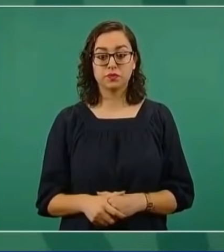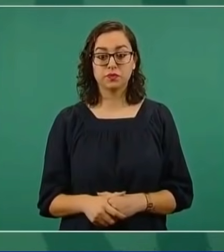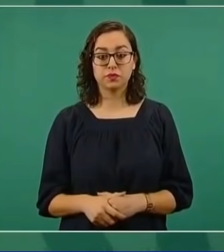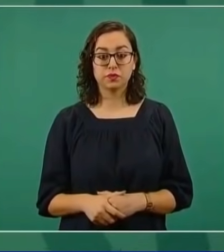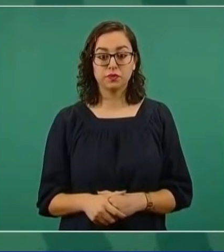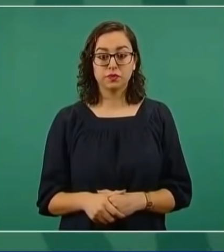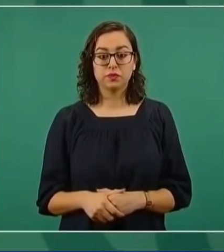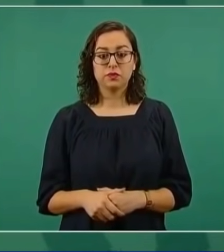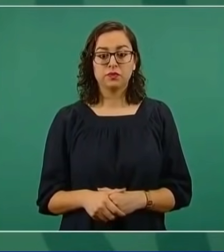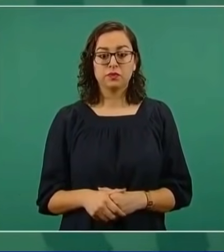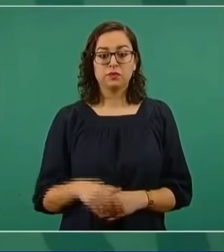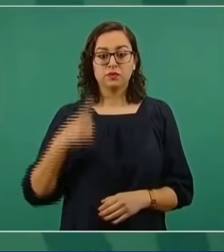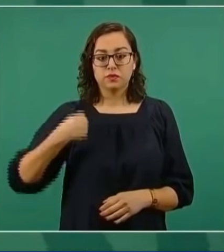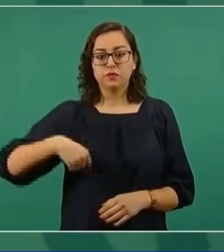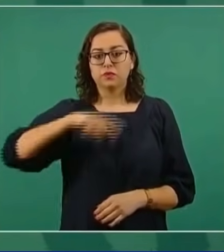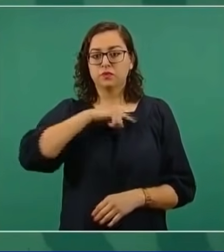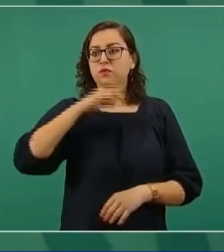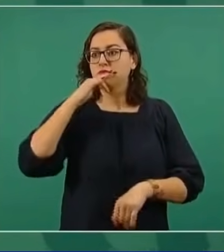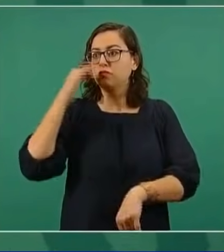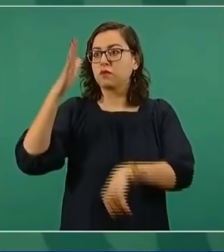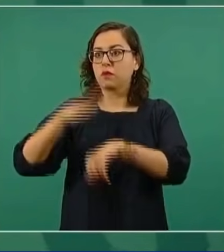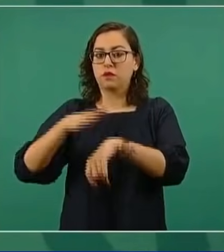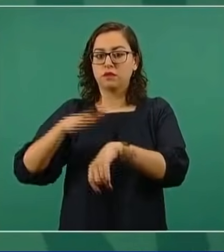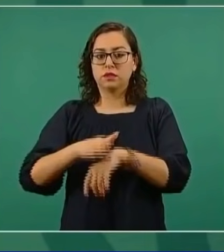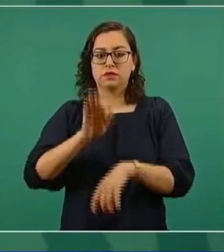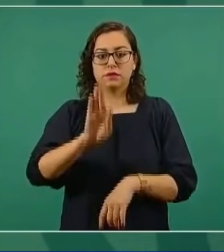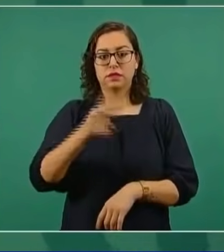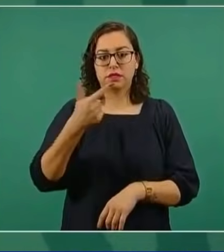la a la fiscalía